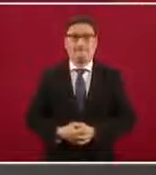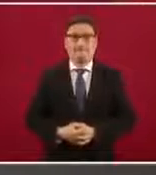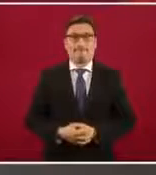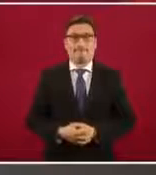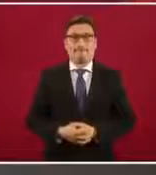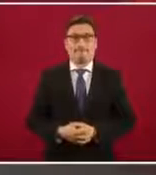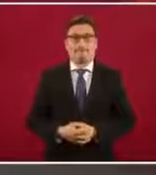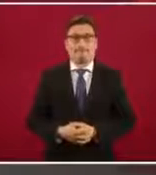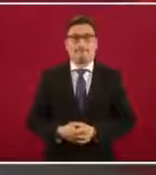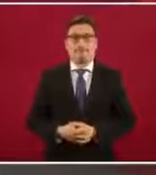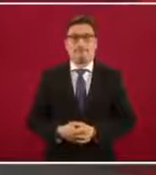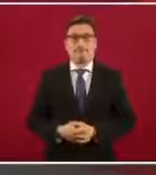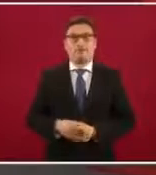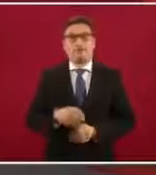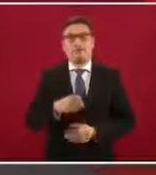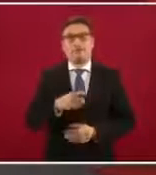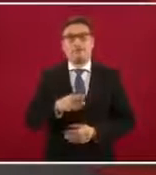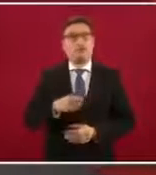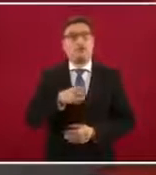solamente que sea muy ambicioso,